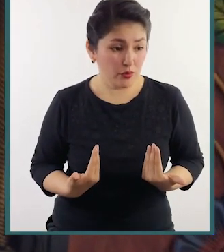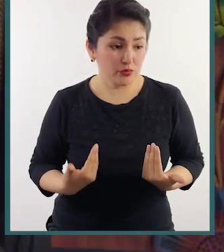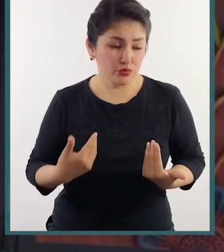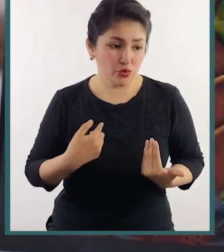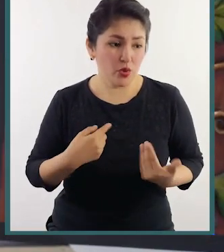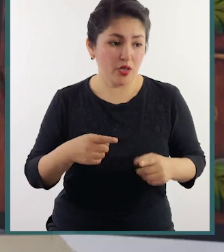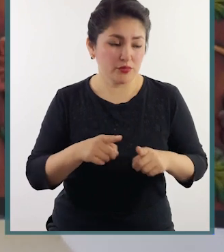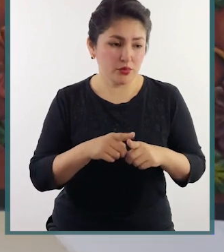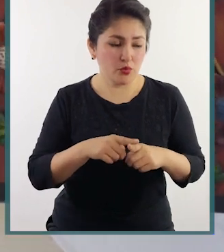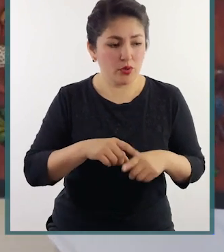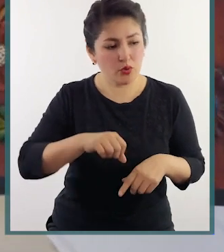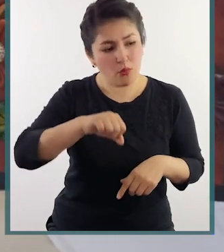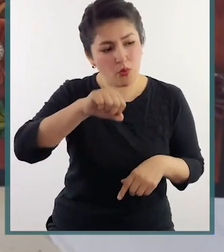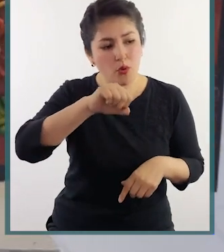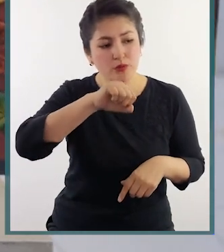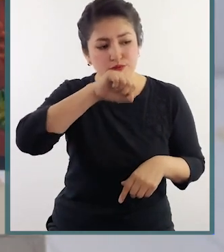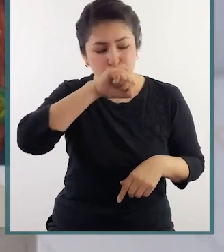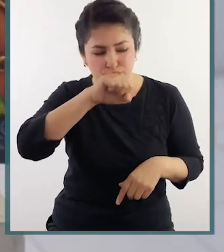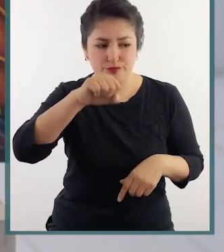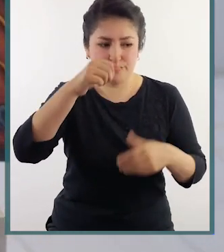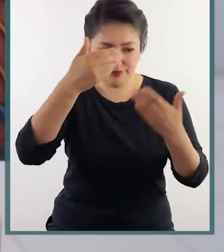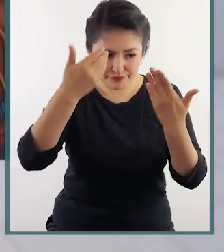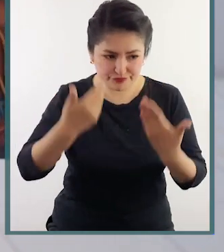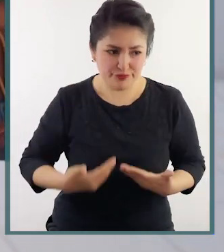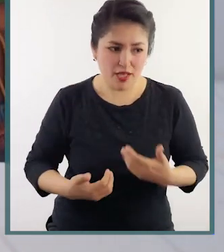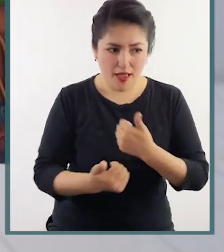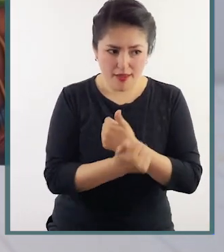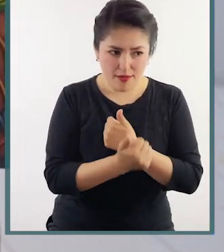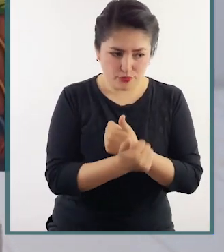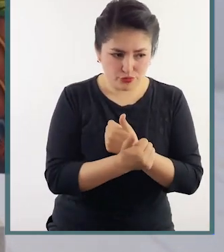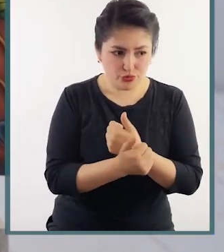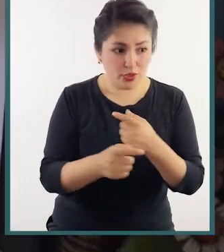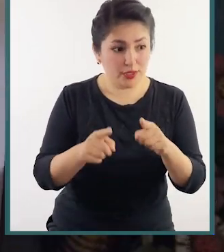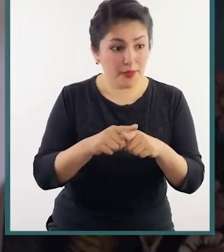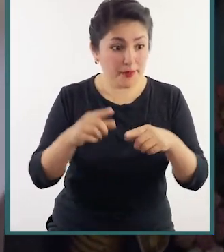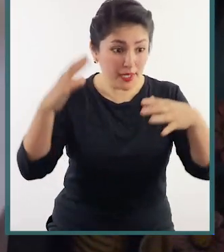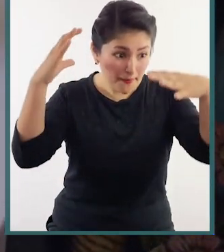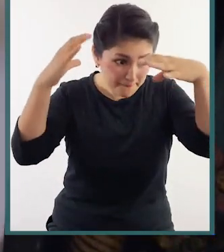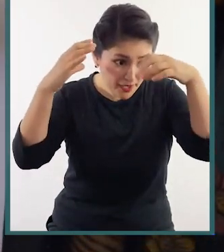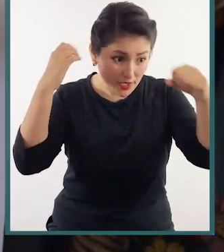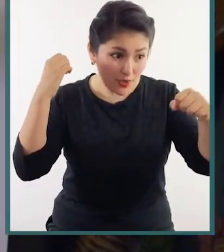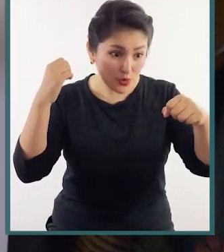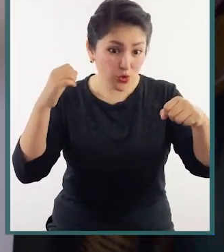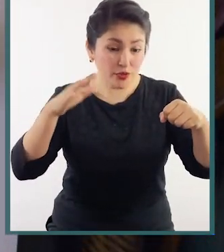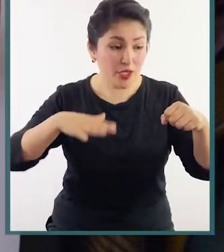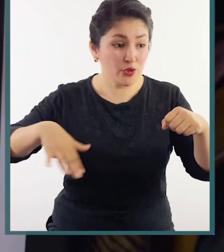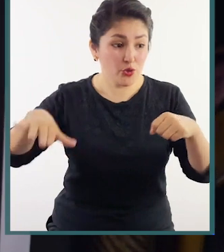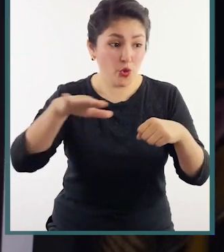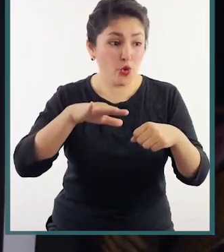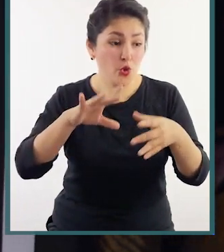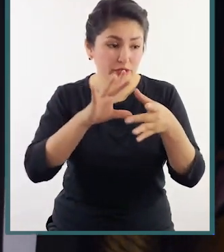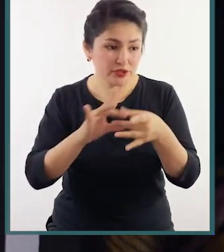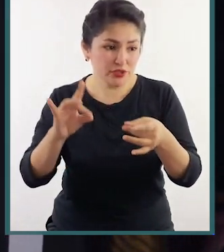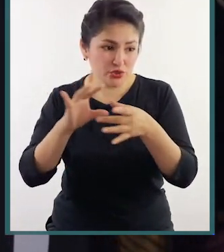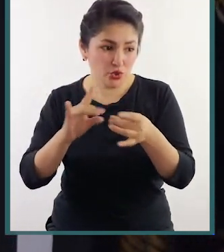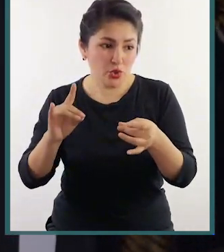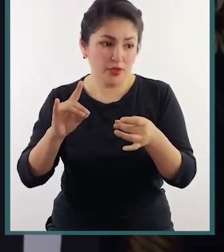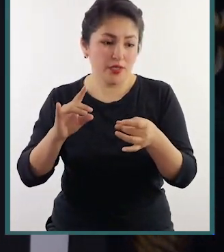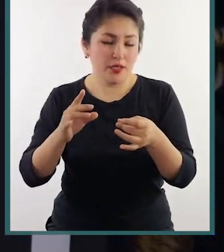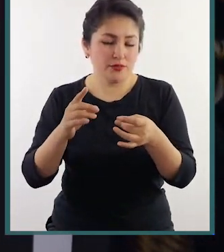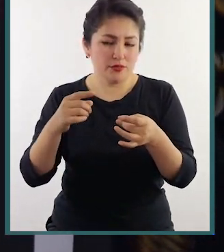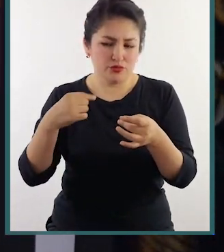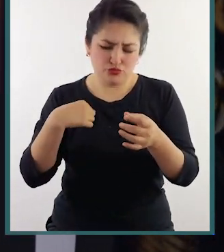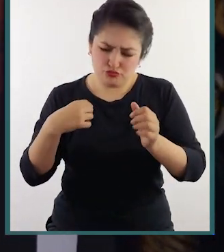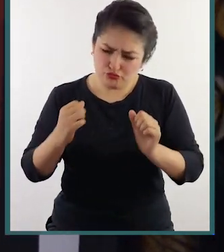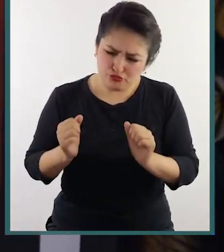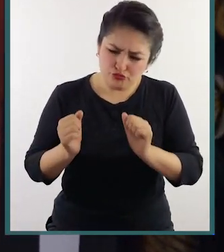yo soy personaje marca Ayacucho. Igual soy también embajador de bolivariano. Le estoy acompañando